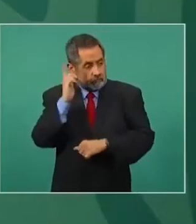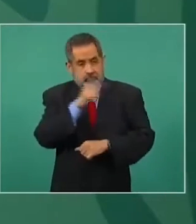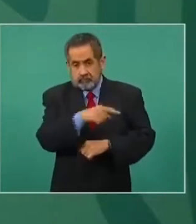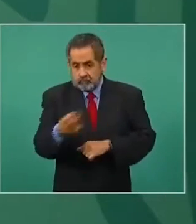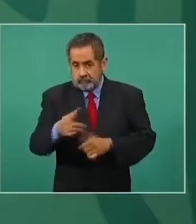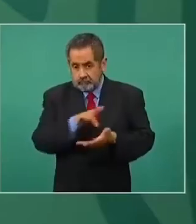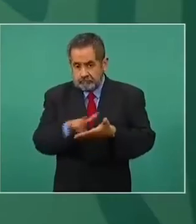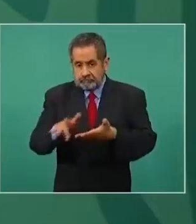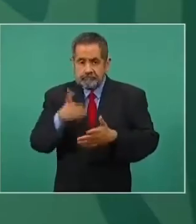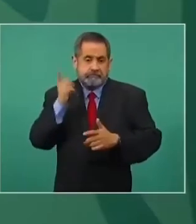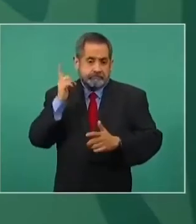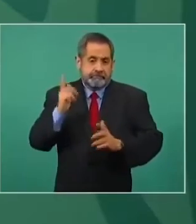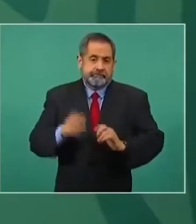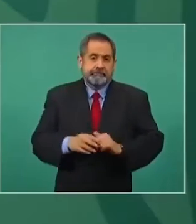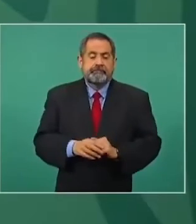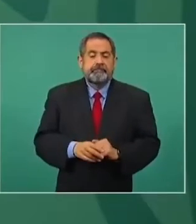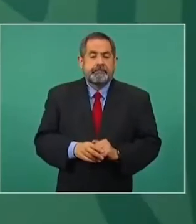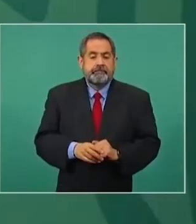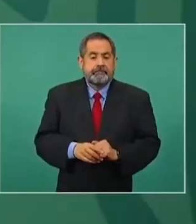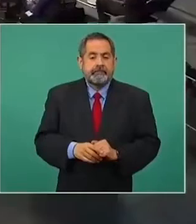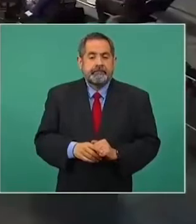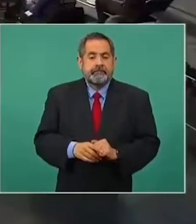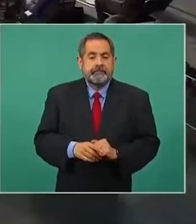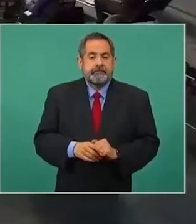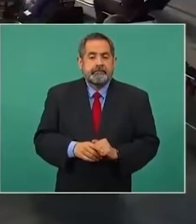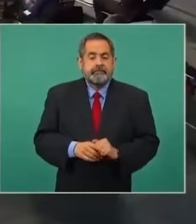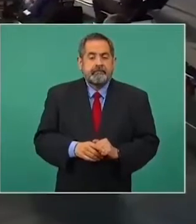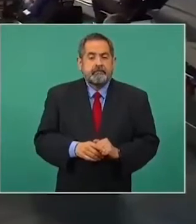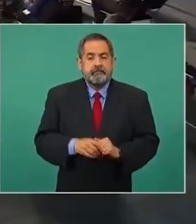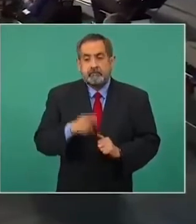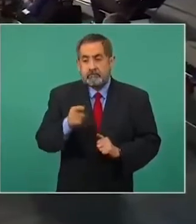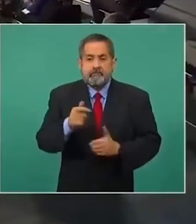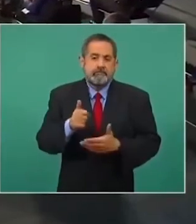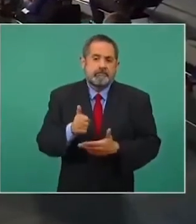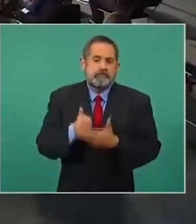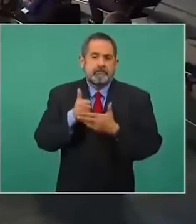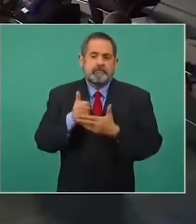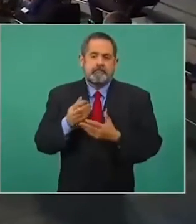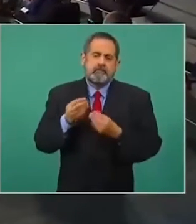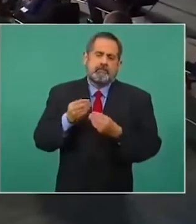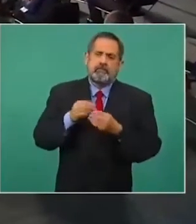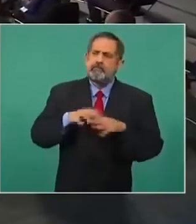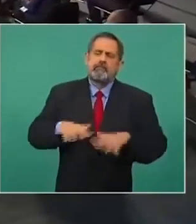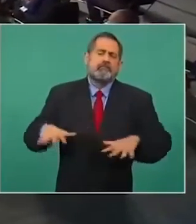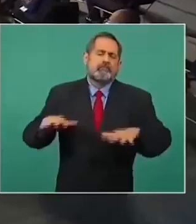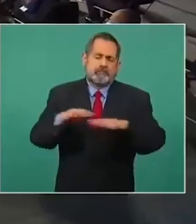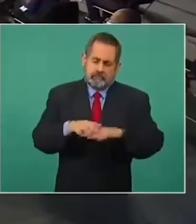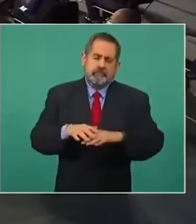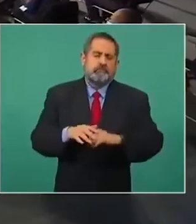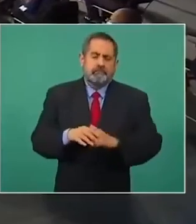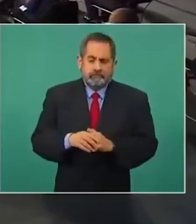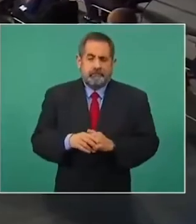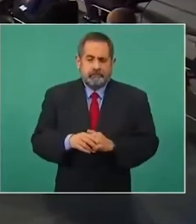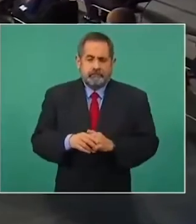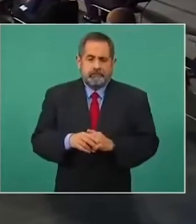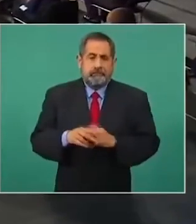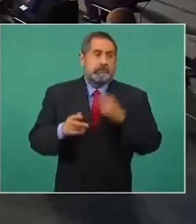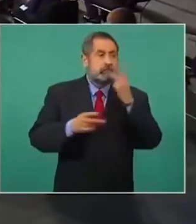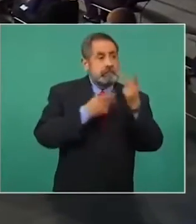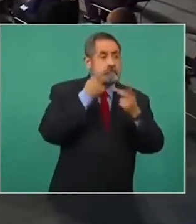eso ayudaría más que mil